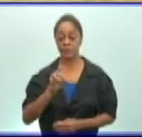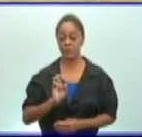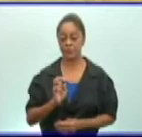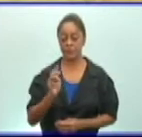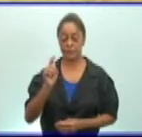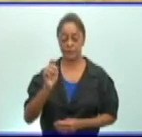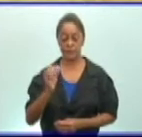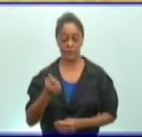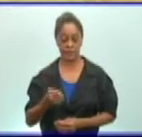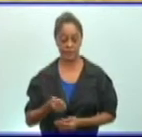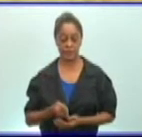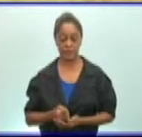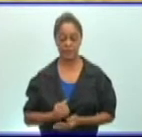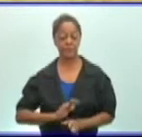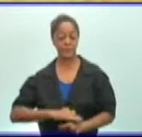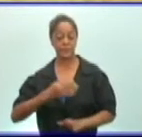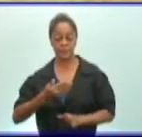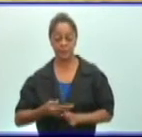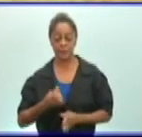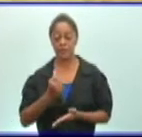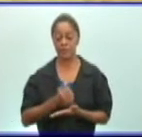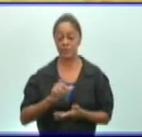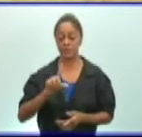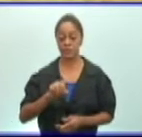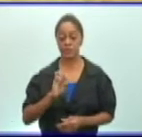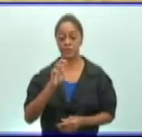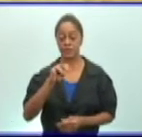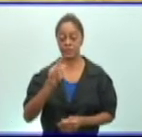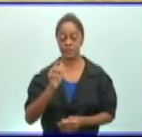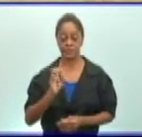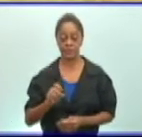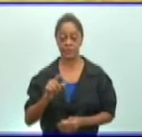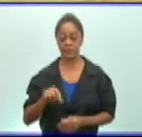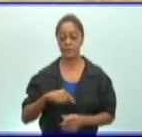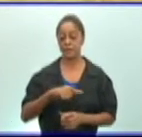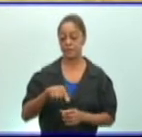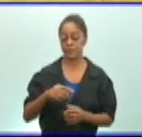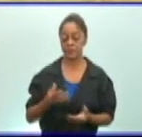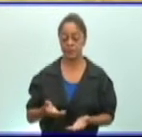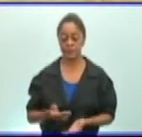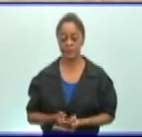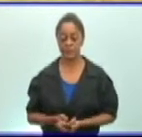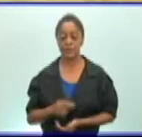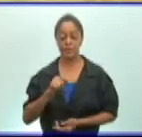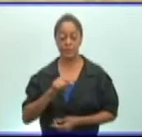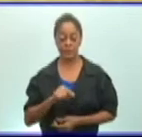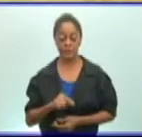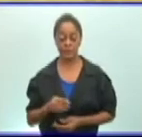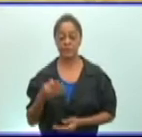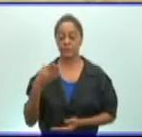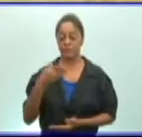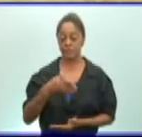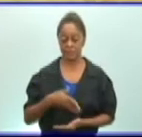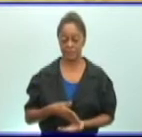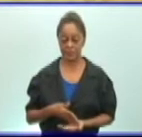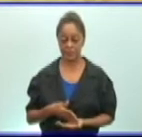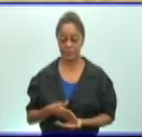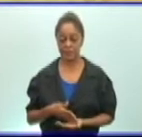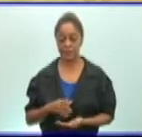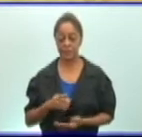Creta, y después la ciudad de Micenas, ya en la península. Esto va a llevar a el